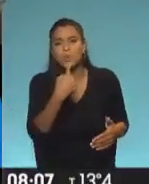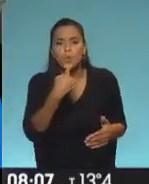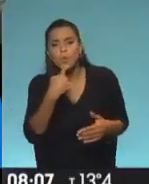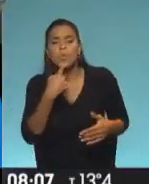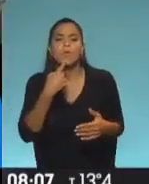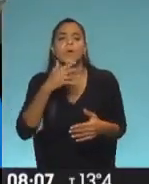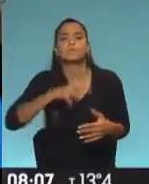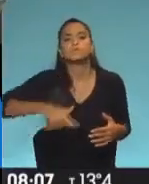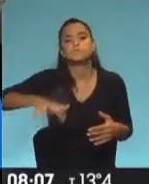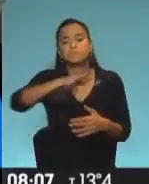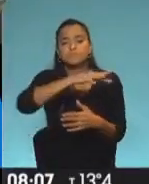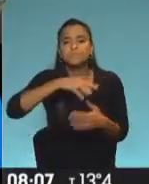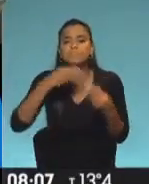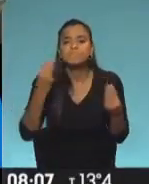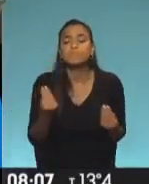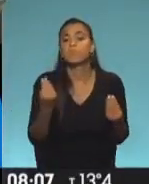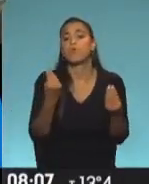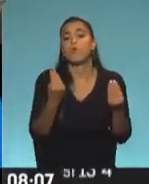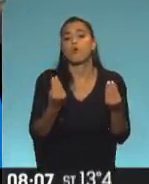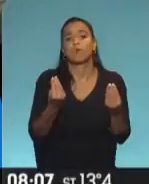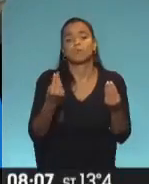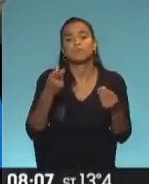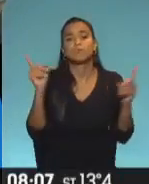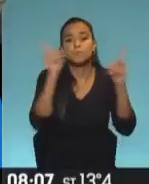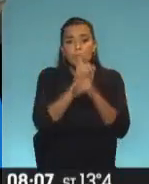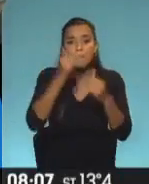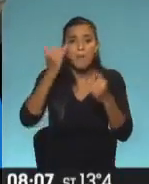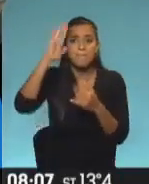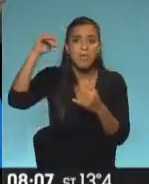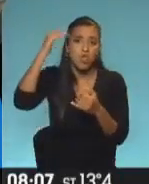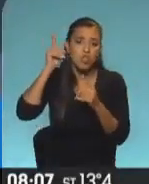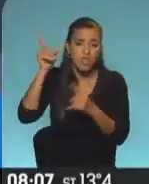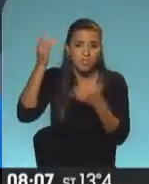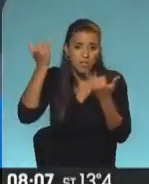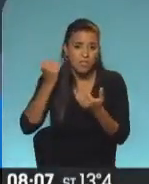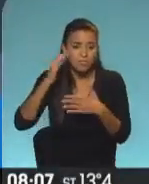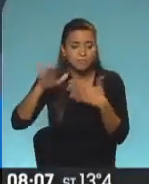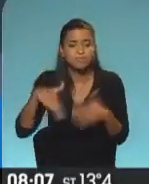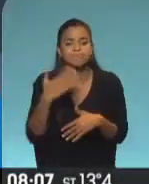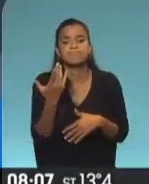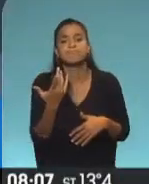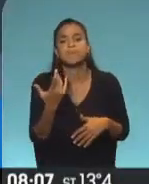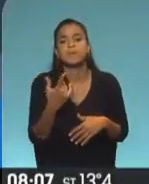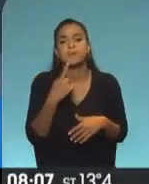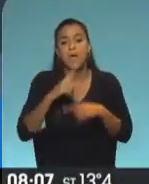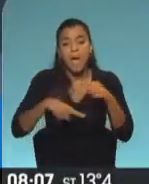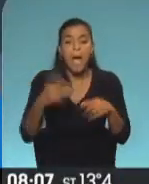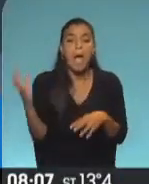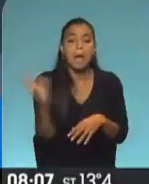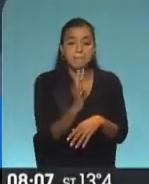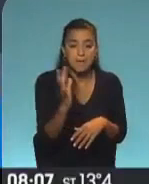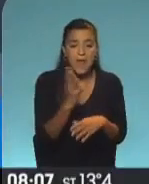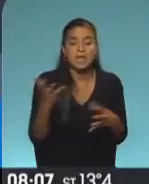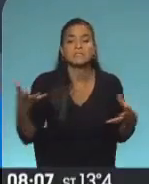la comunidad internacional por el recrudecimiento del conflicto en Medio Oriente. The continuing threat of annexation